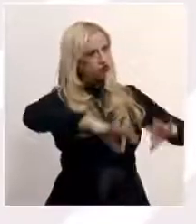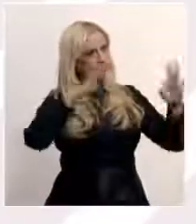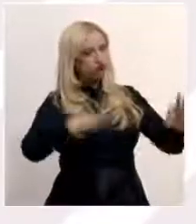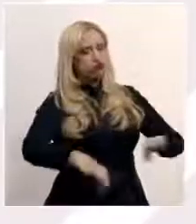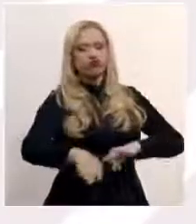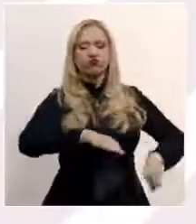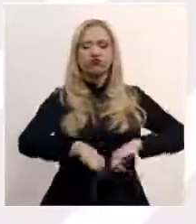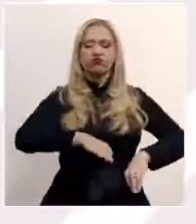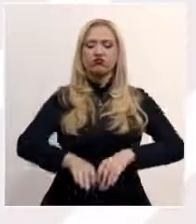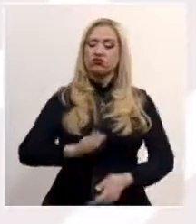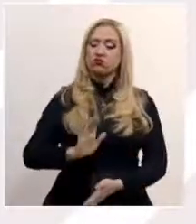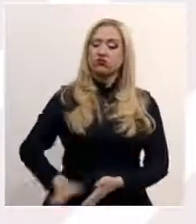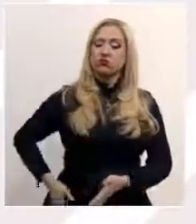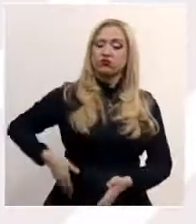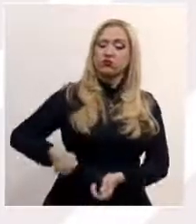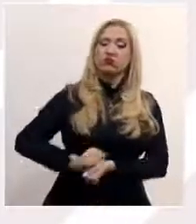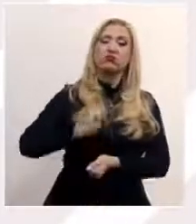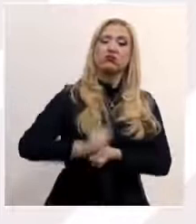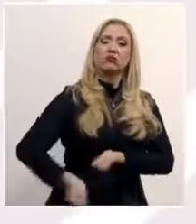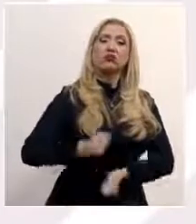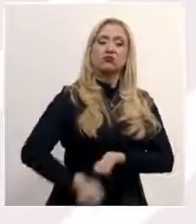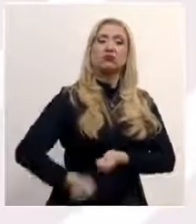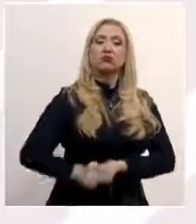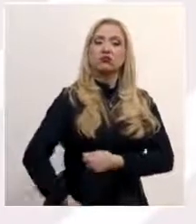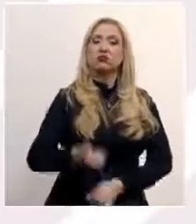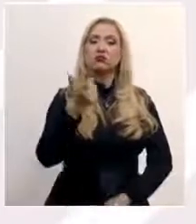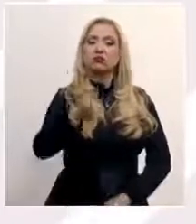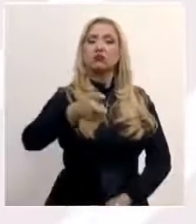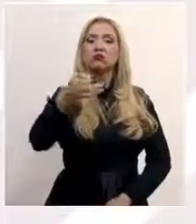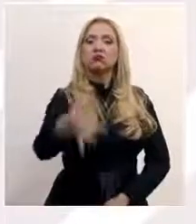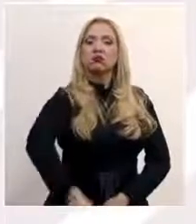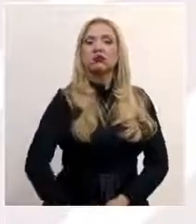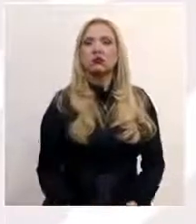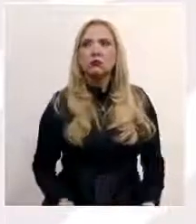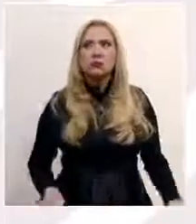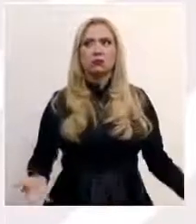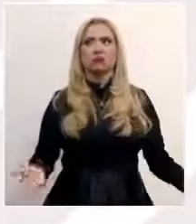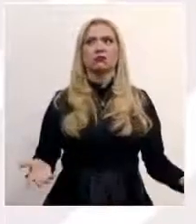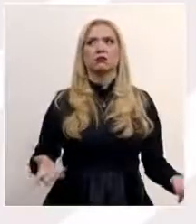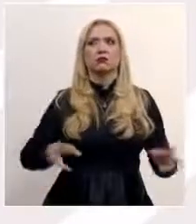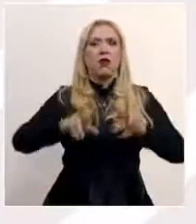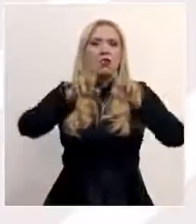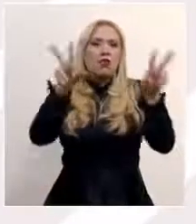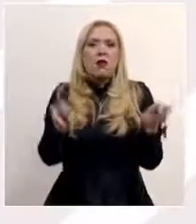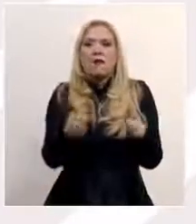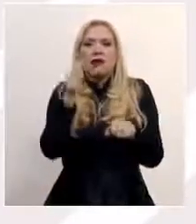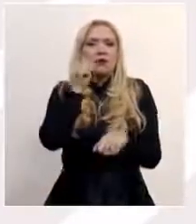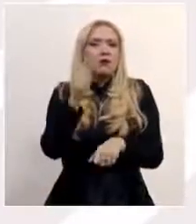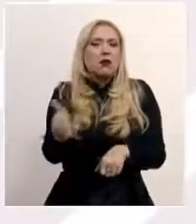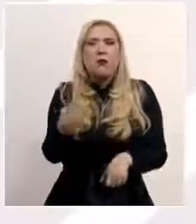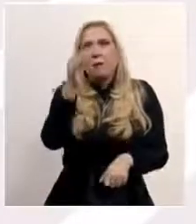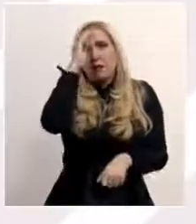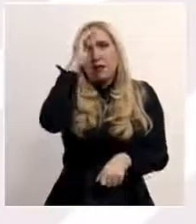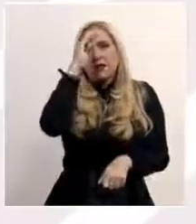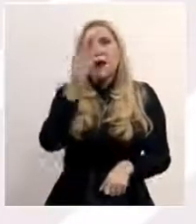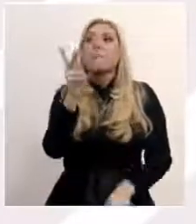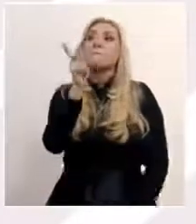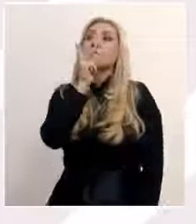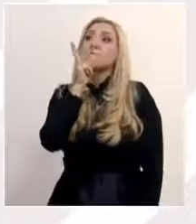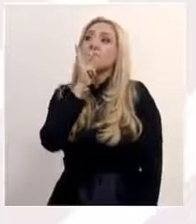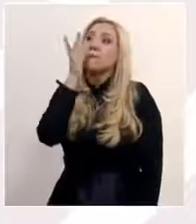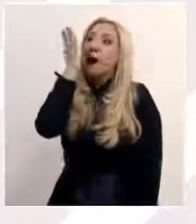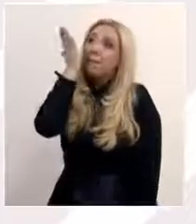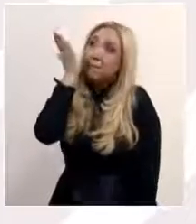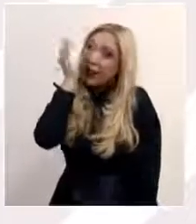no solamente es un tema privado, no es un tema de organización entre las familias, sino es un tema de que muchas veces el papá, y